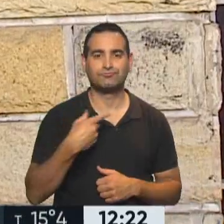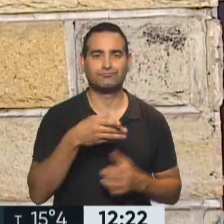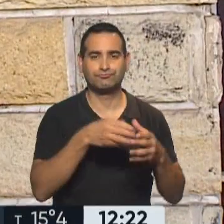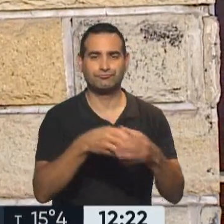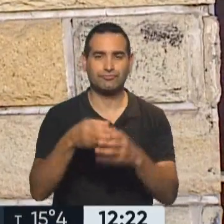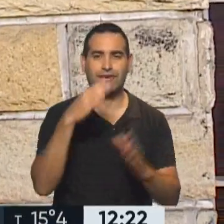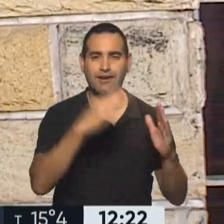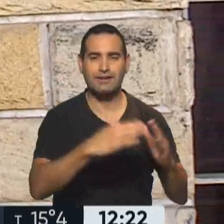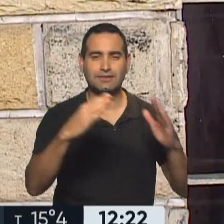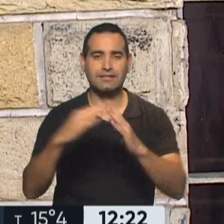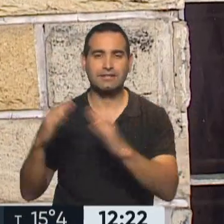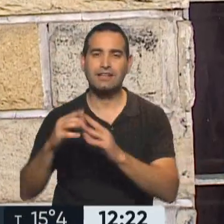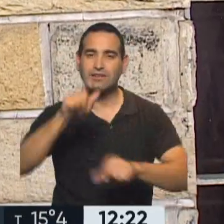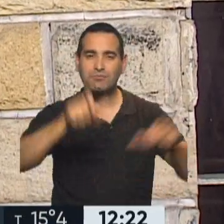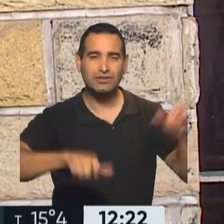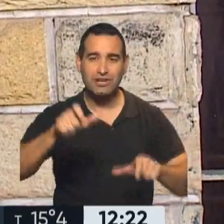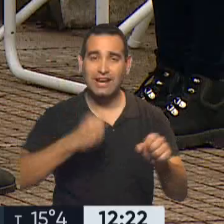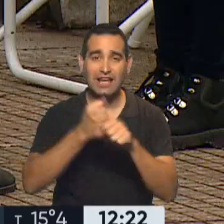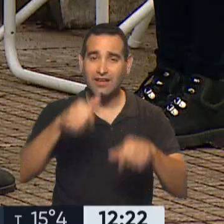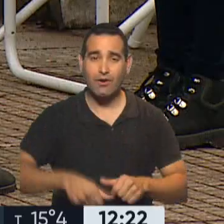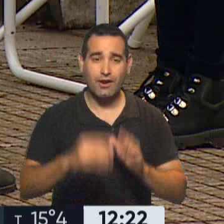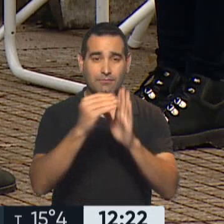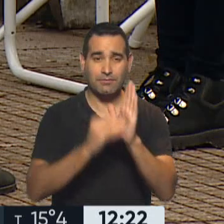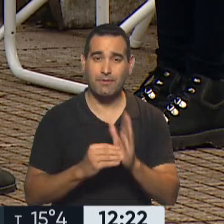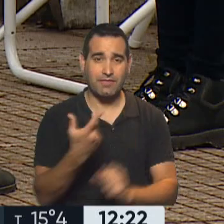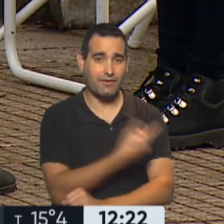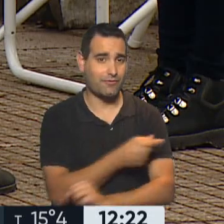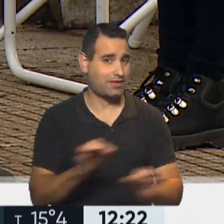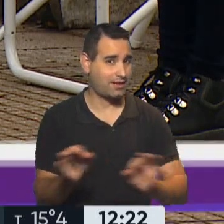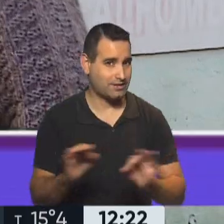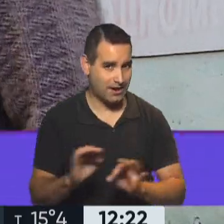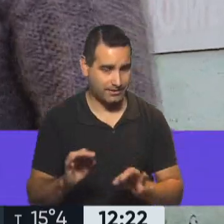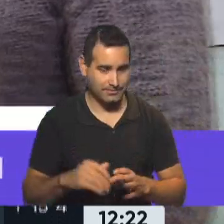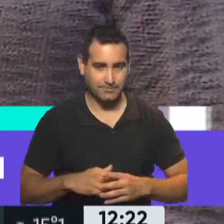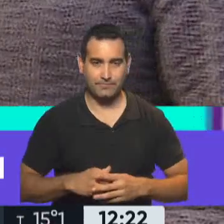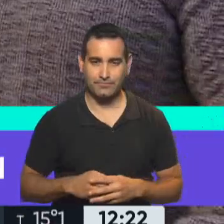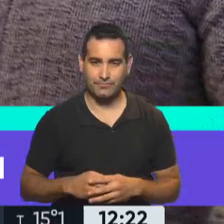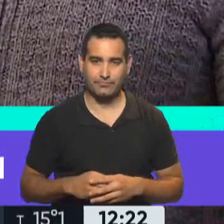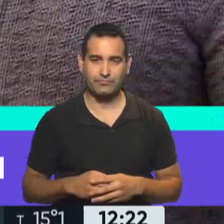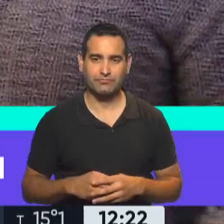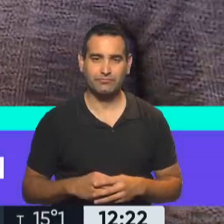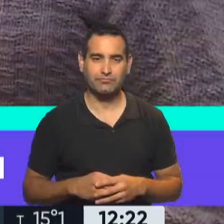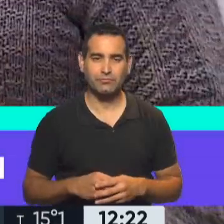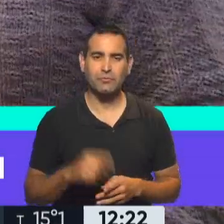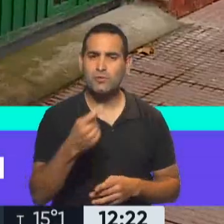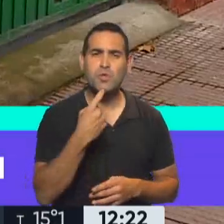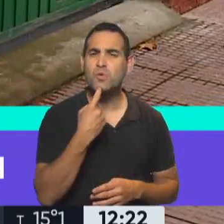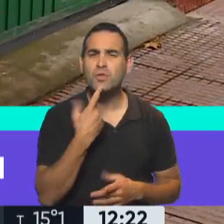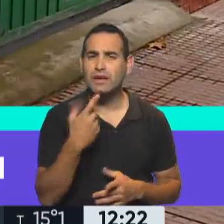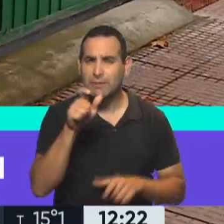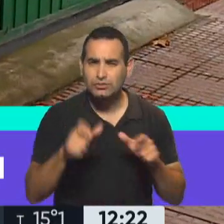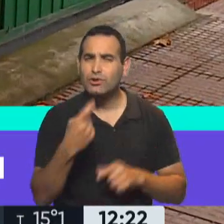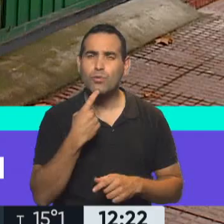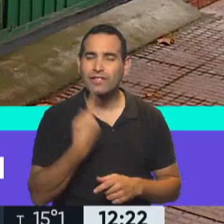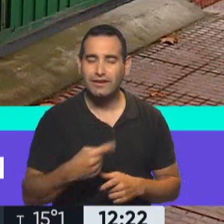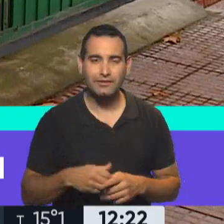casa a los vecinos que aún no se registraron para vacunarse contra el coronavirus. ¿Cuáles son esas dudas quizás que plantean los